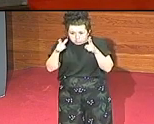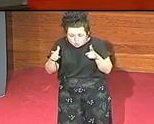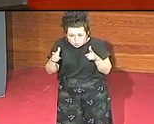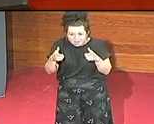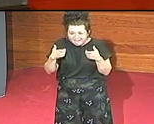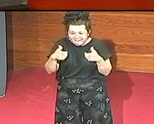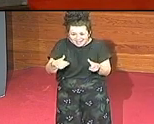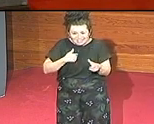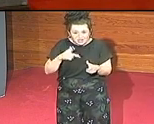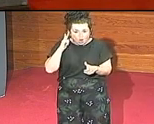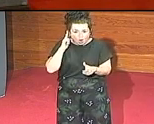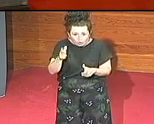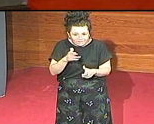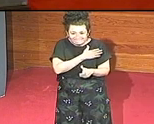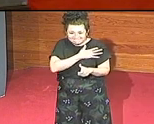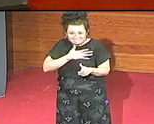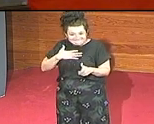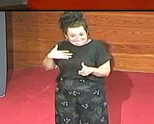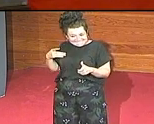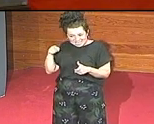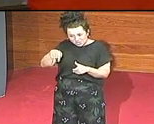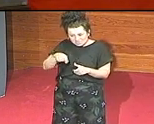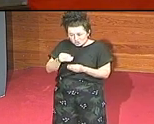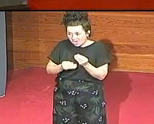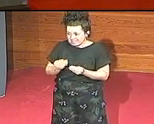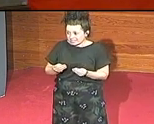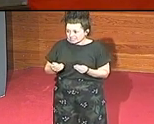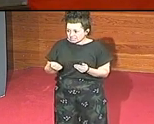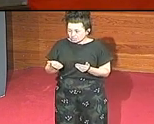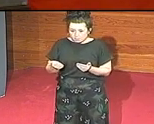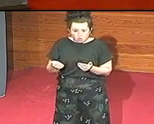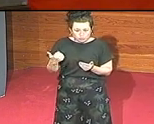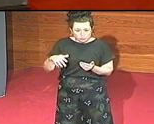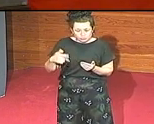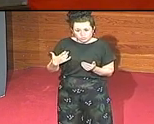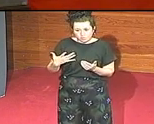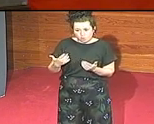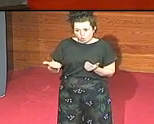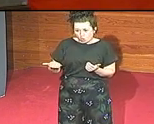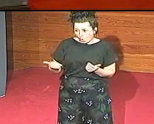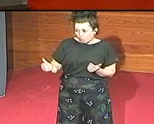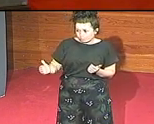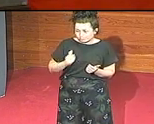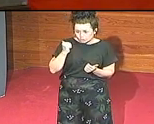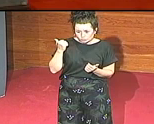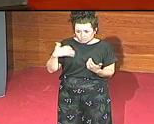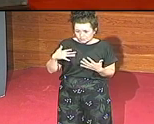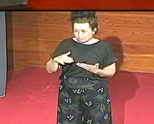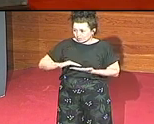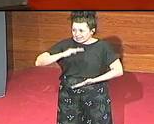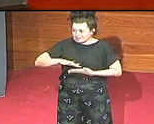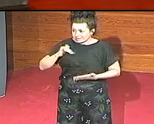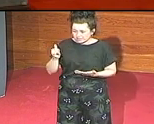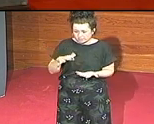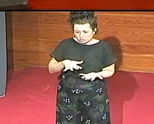dejar meter meses quiero decir potencial es brutal muchas veces es que haces transposición vamos sin